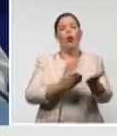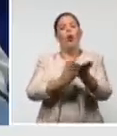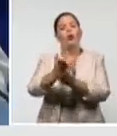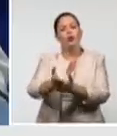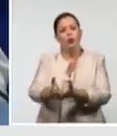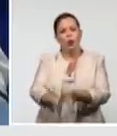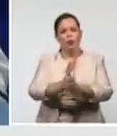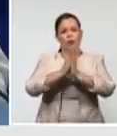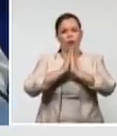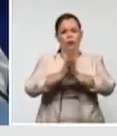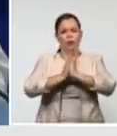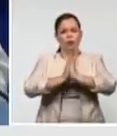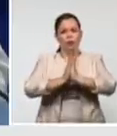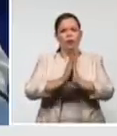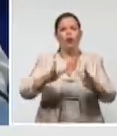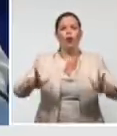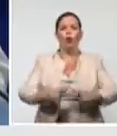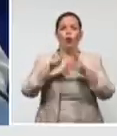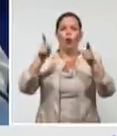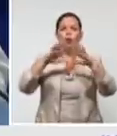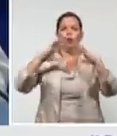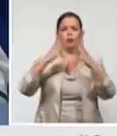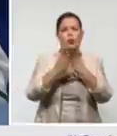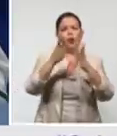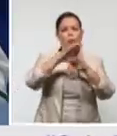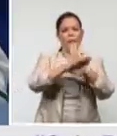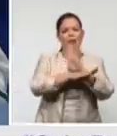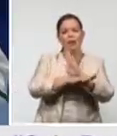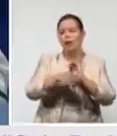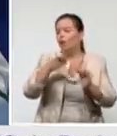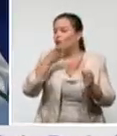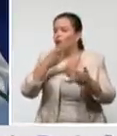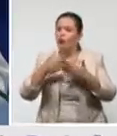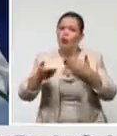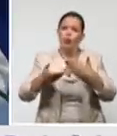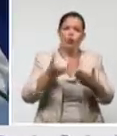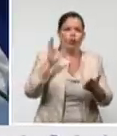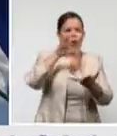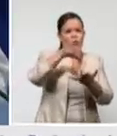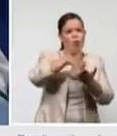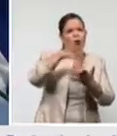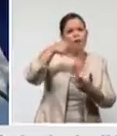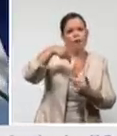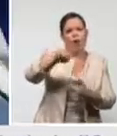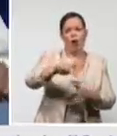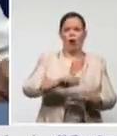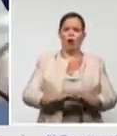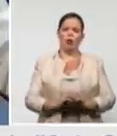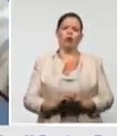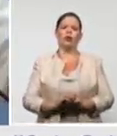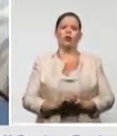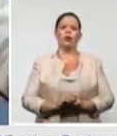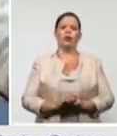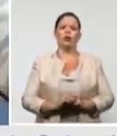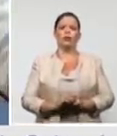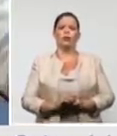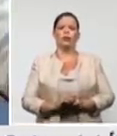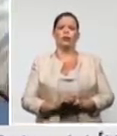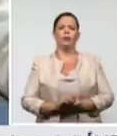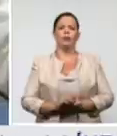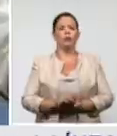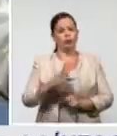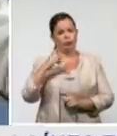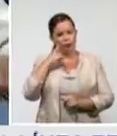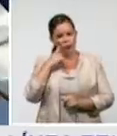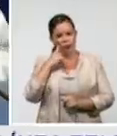cumplan con todas las medidas en cualquier lugar donde se encuentren. Con este número de casos